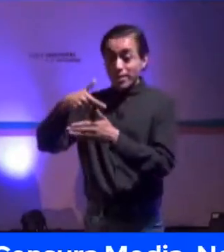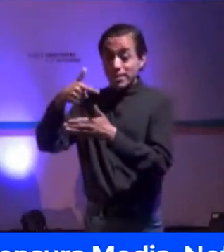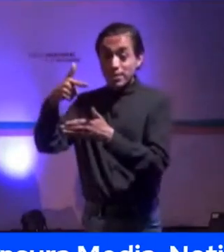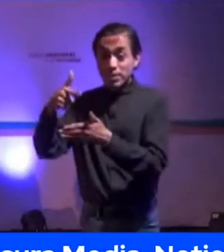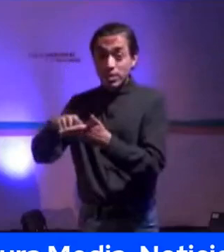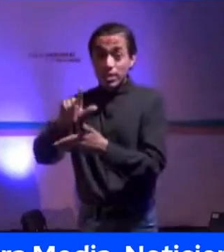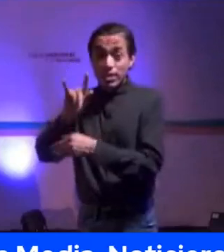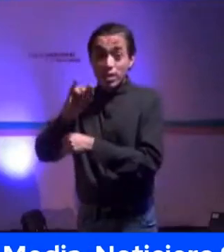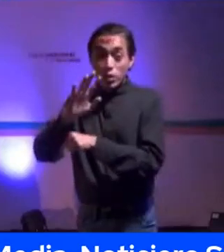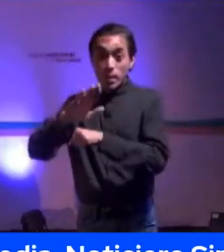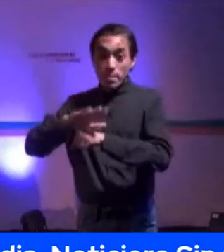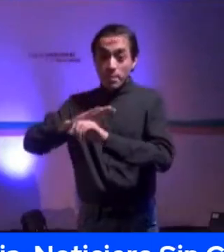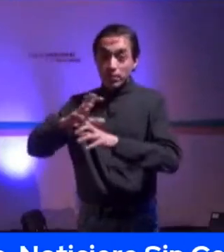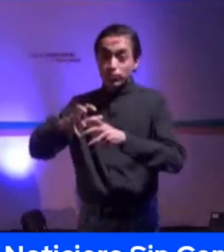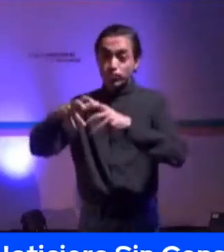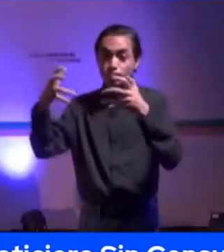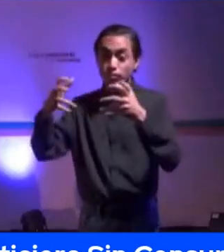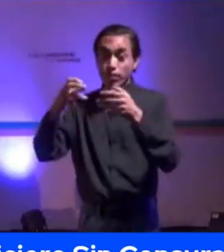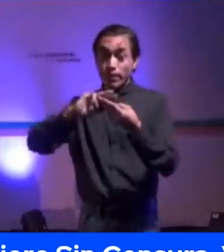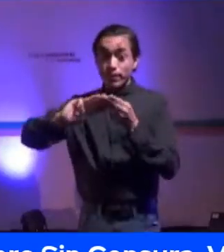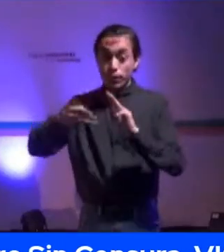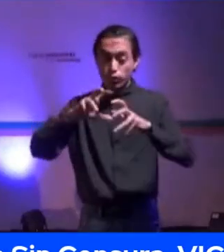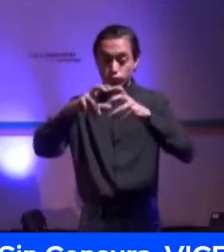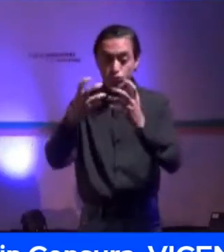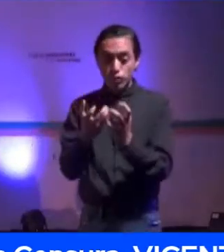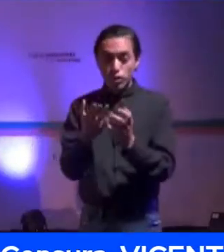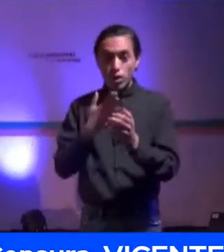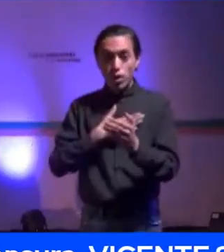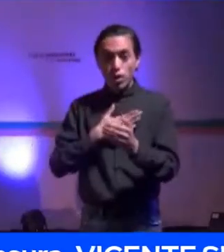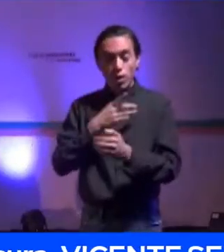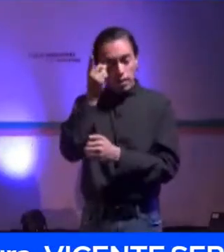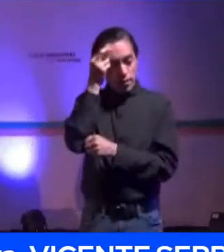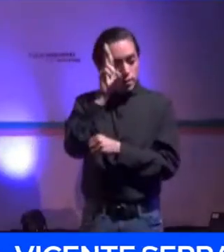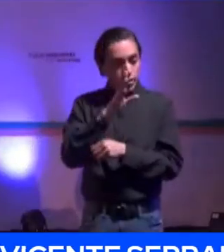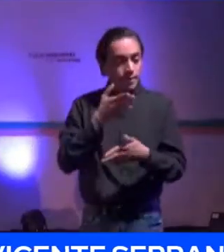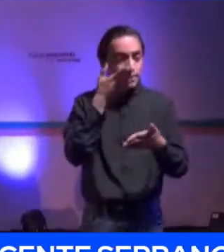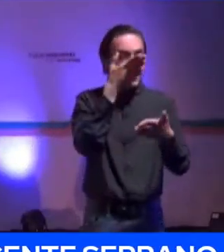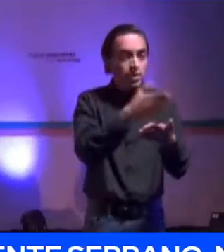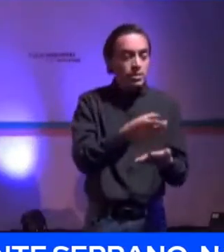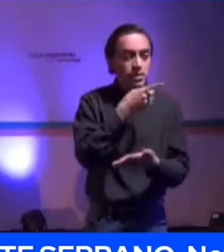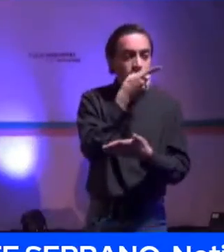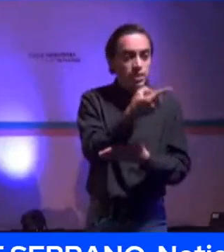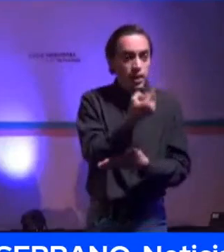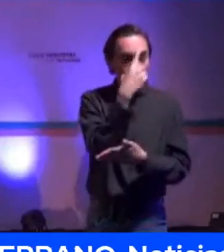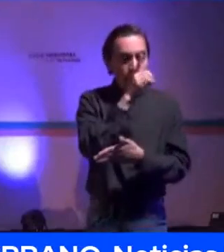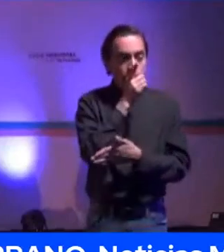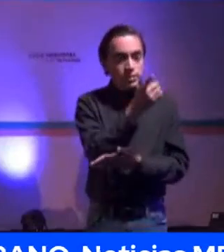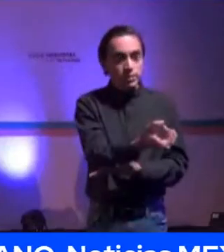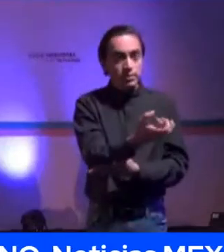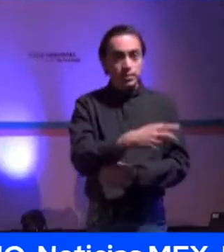grande del mundo. Y yo fui con el doctor Alfredo Jalife, le pedí permiso para mencionarlo.